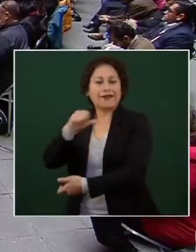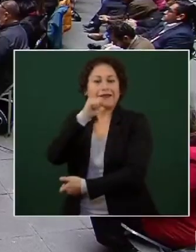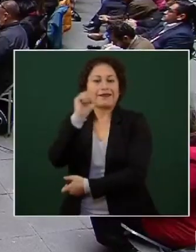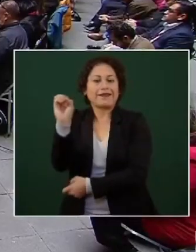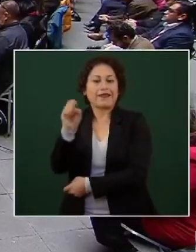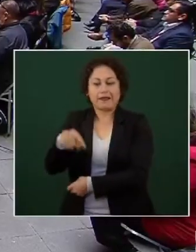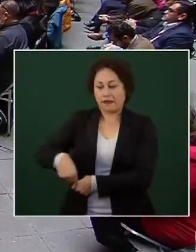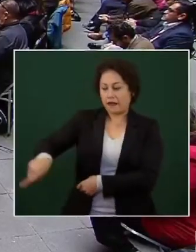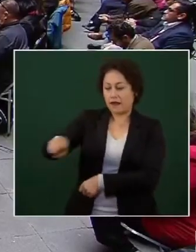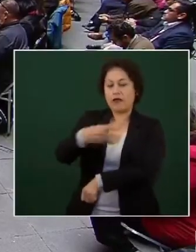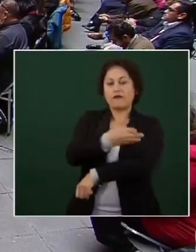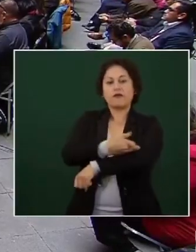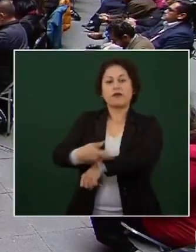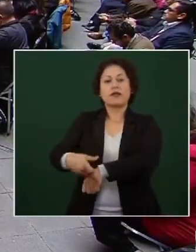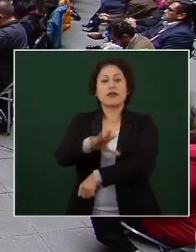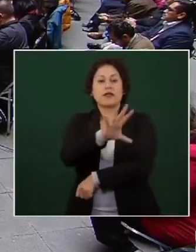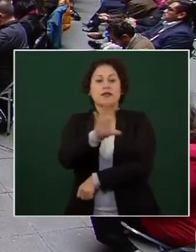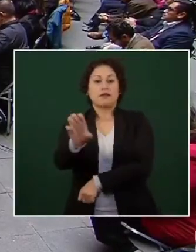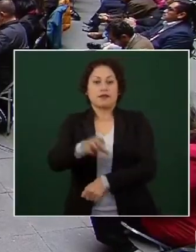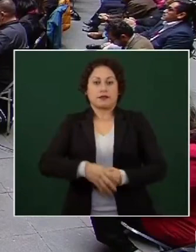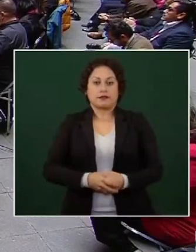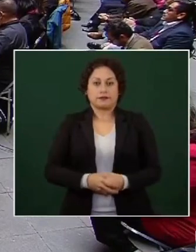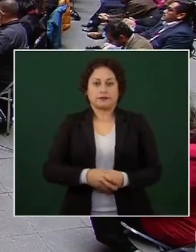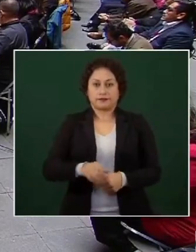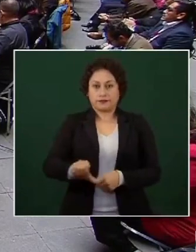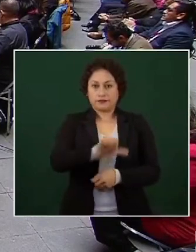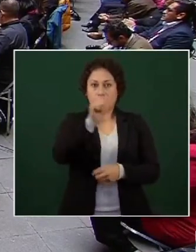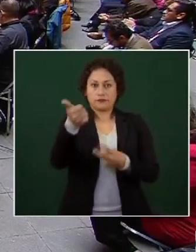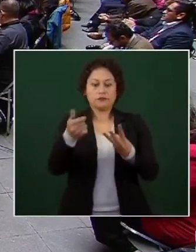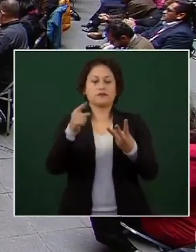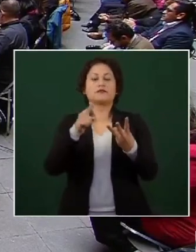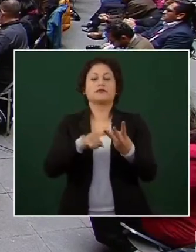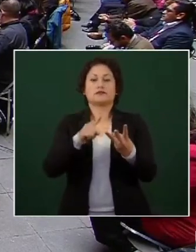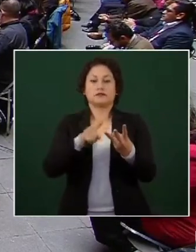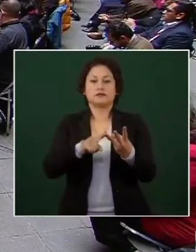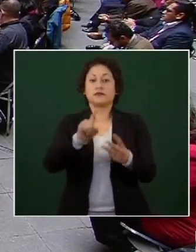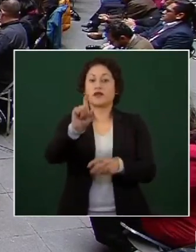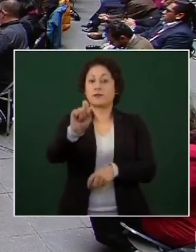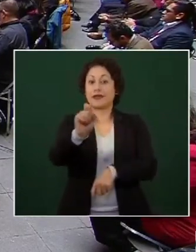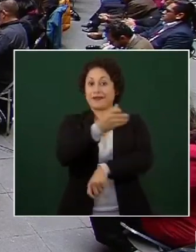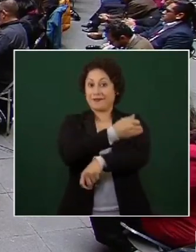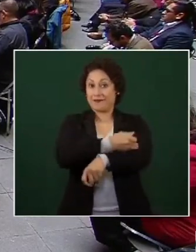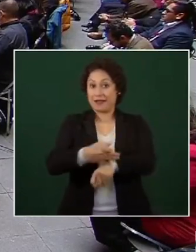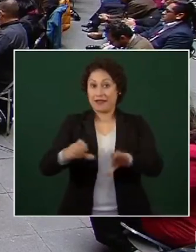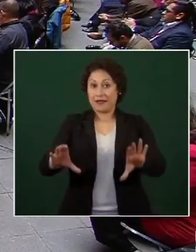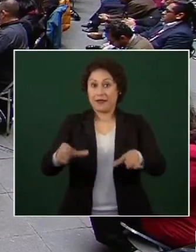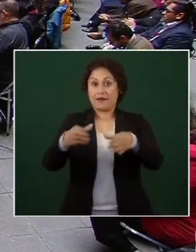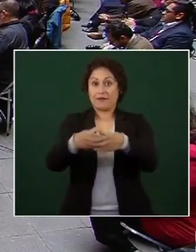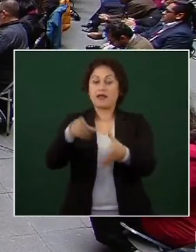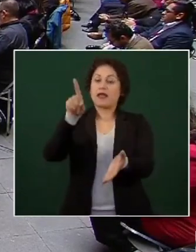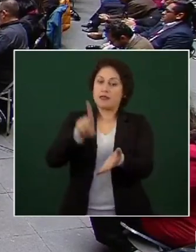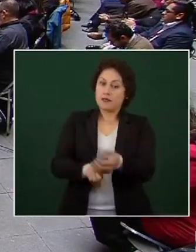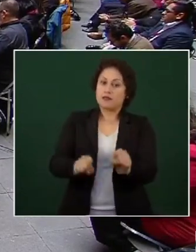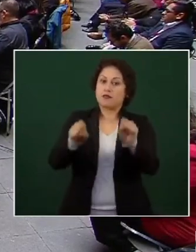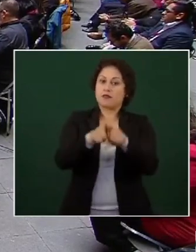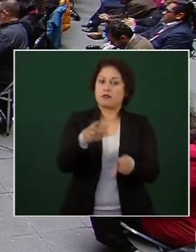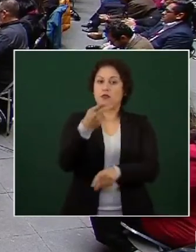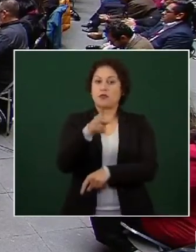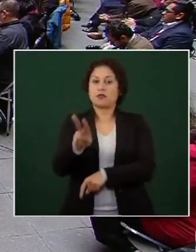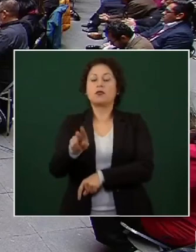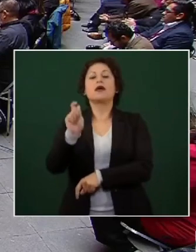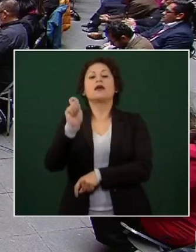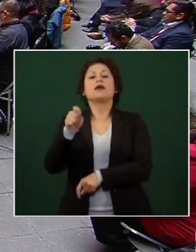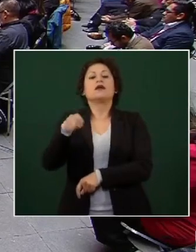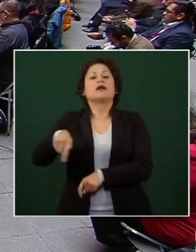familias, presidente. Otra más. 20 familias en Puerto Vallarta fueron fraudeadas,